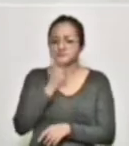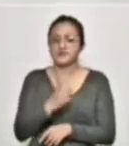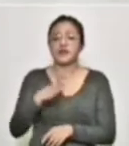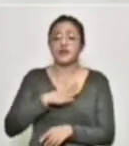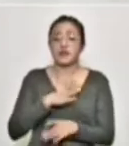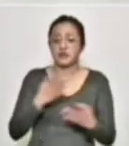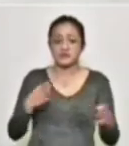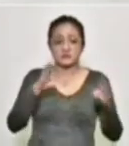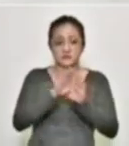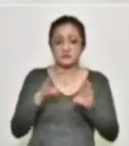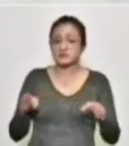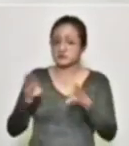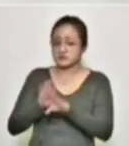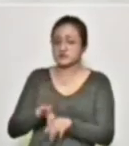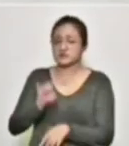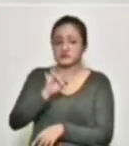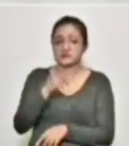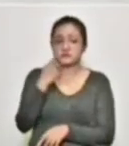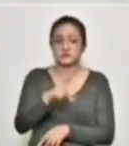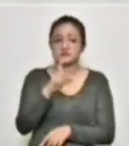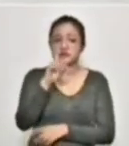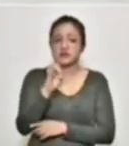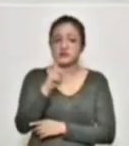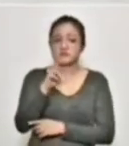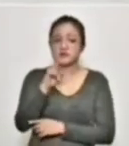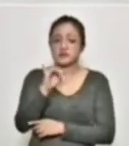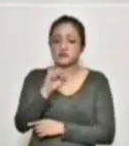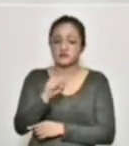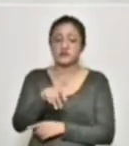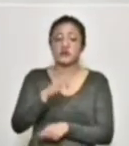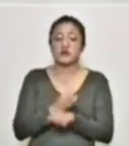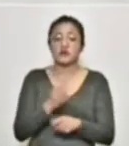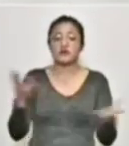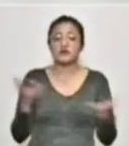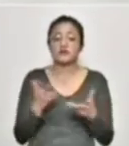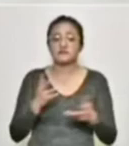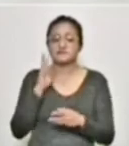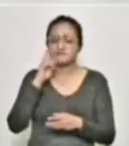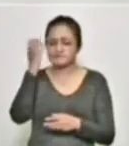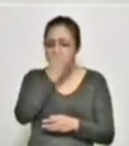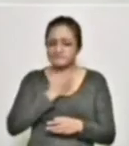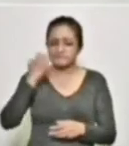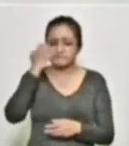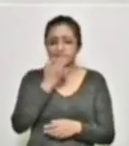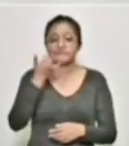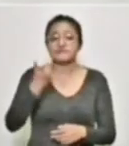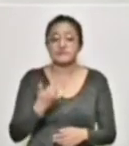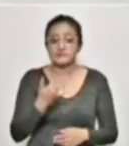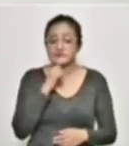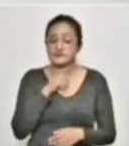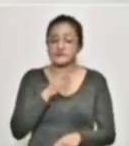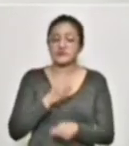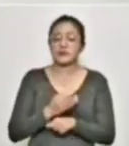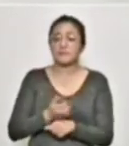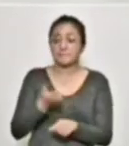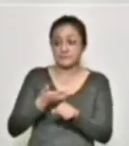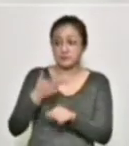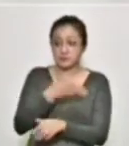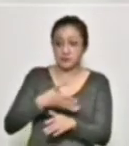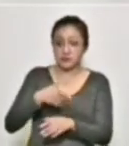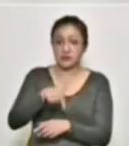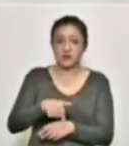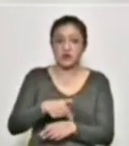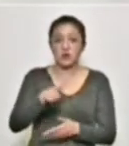hubo clausuras por parte de la DEPRIS, están haciendo los operativos y la mayoría de